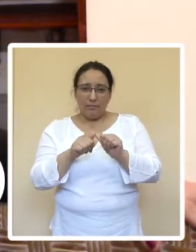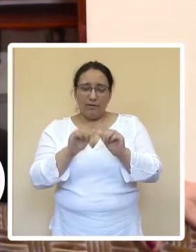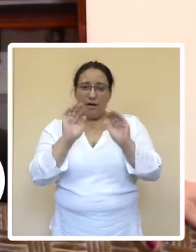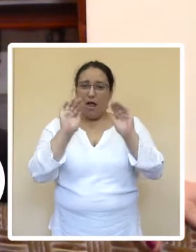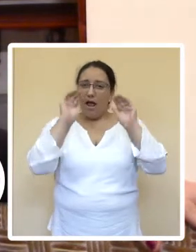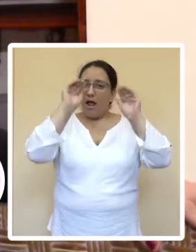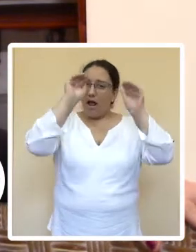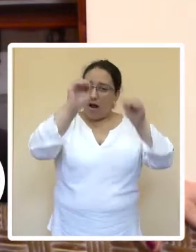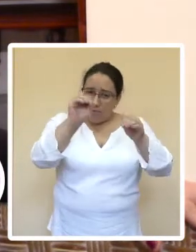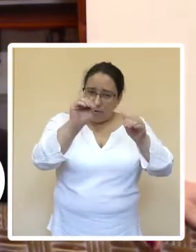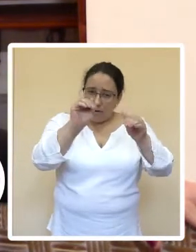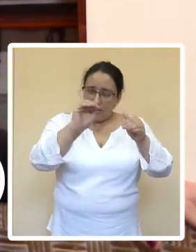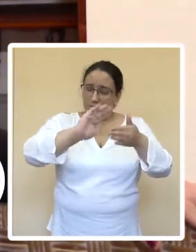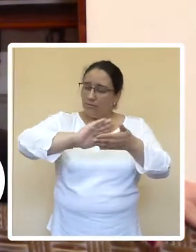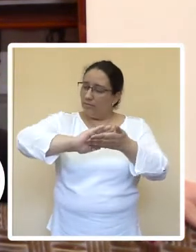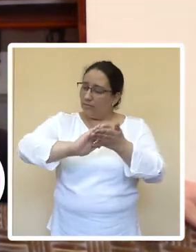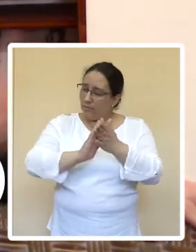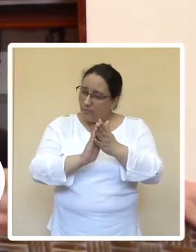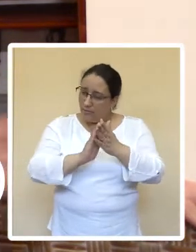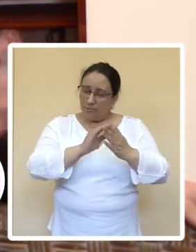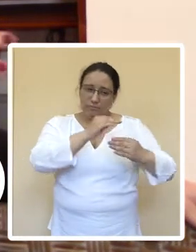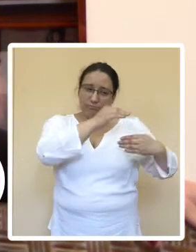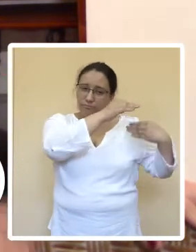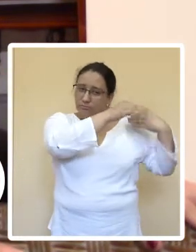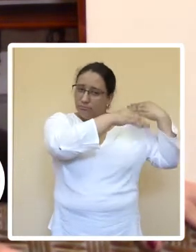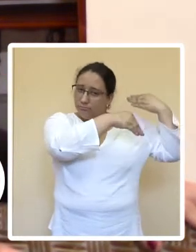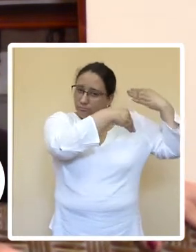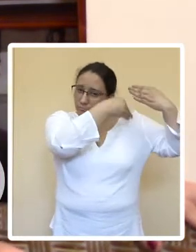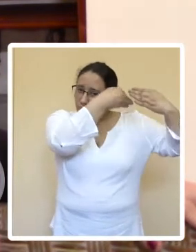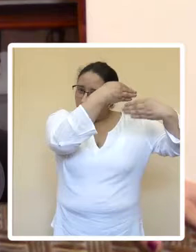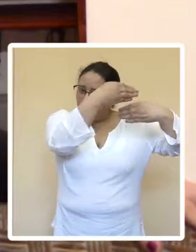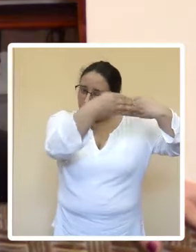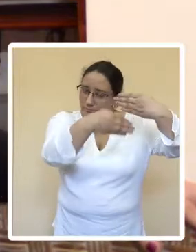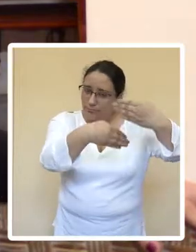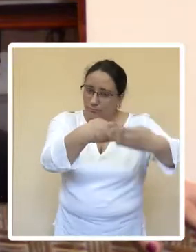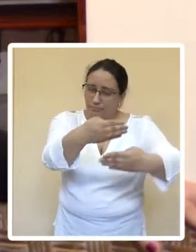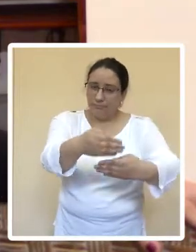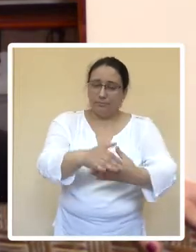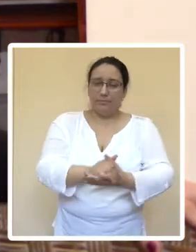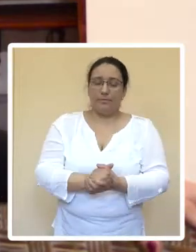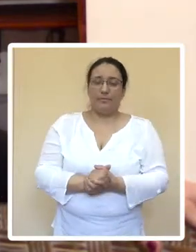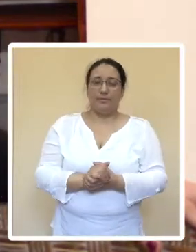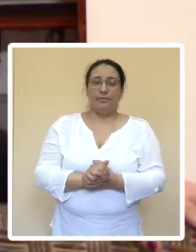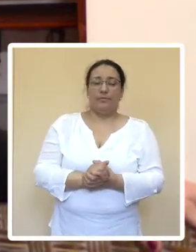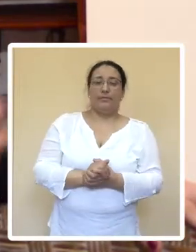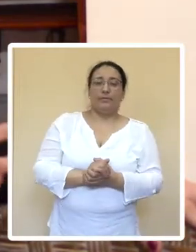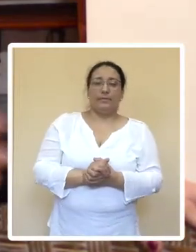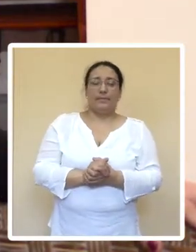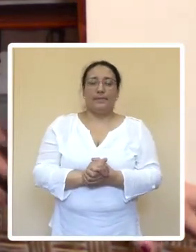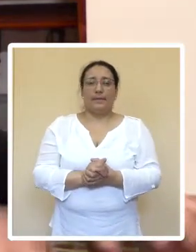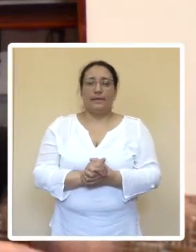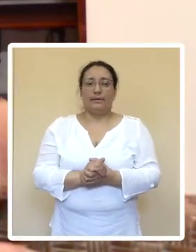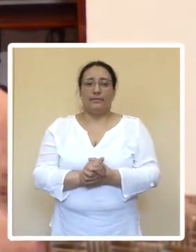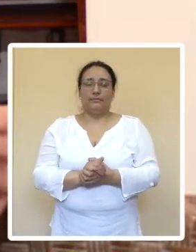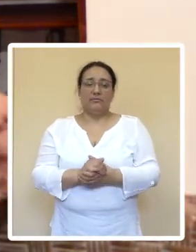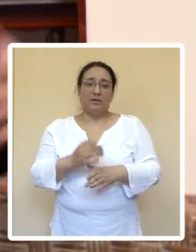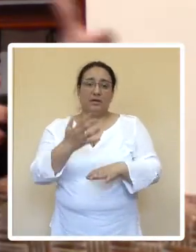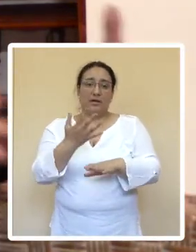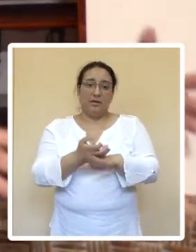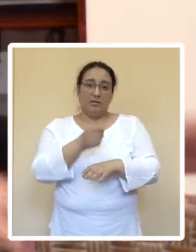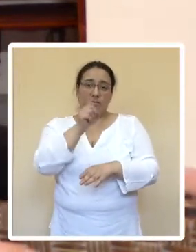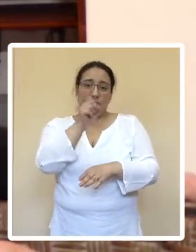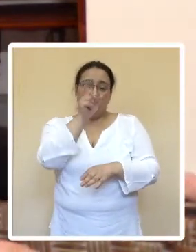todo de nuestros procesos, de nuestros pasos, y tener un niño, un miembro en la familia con